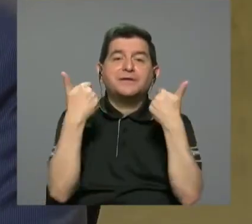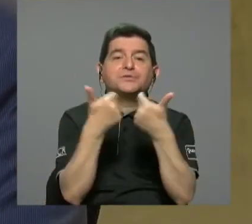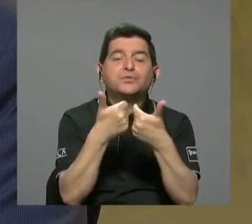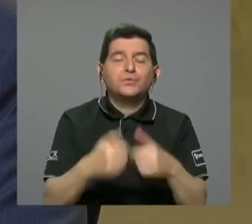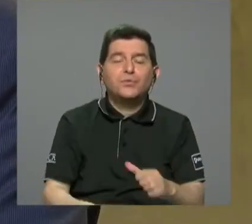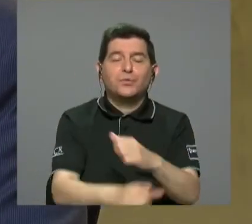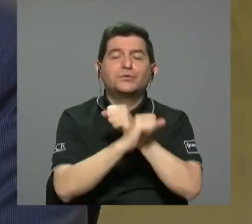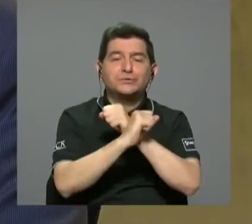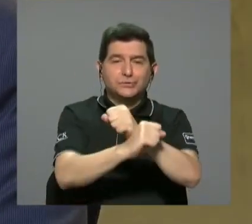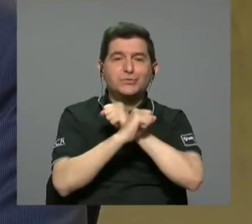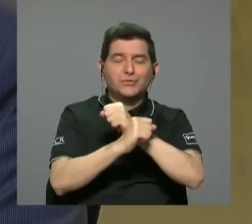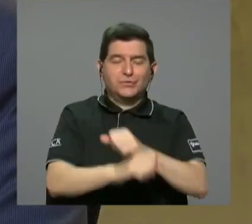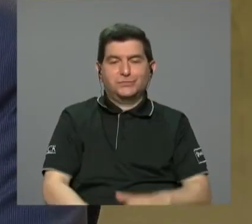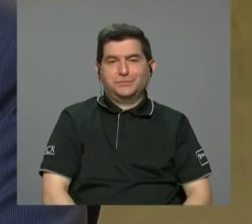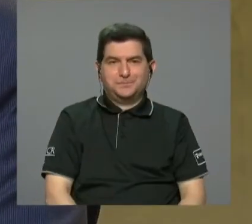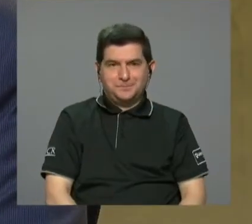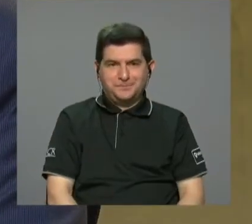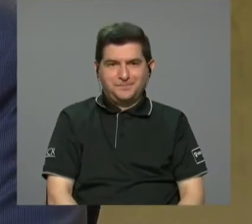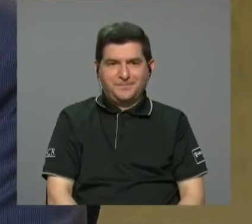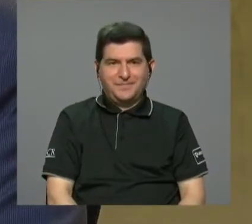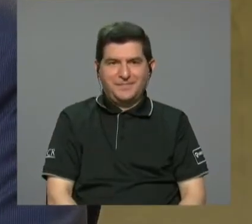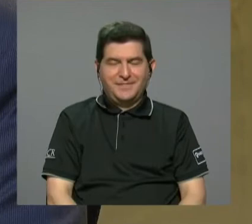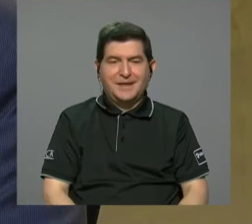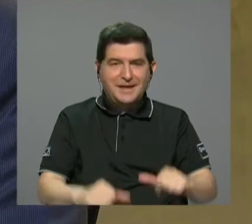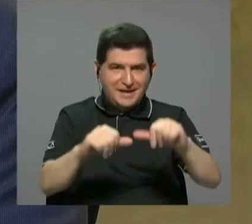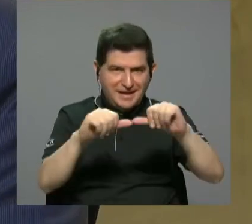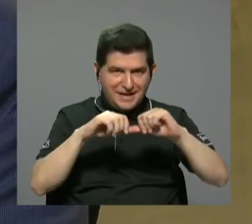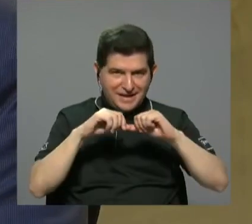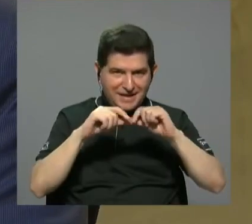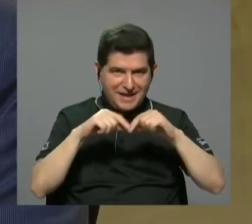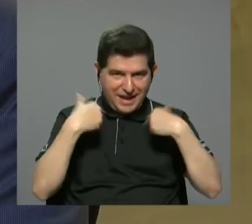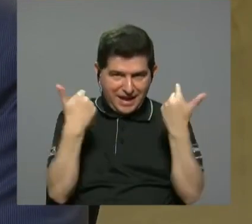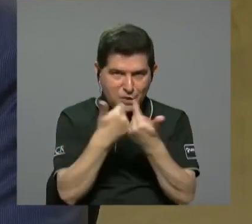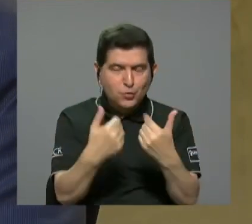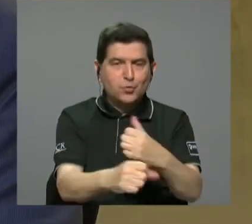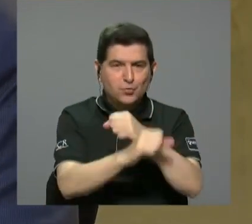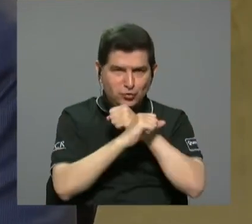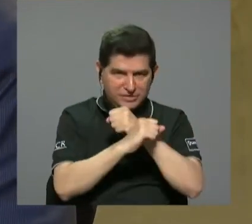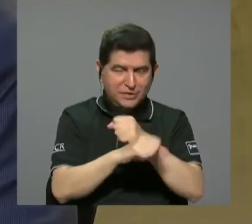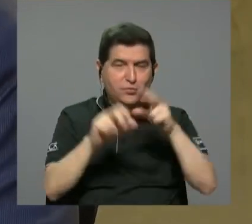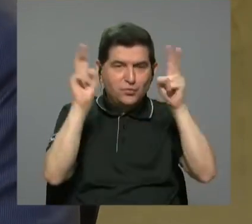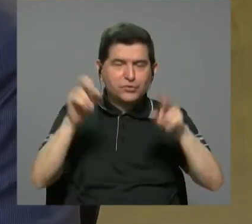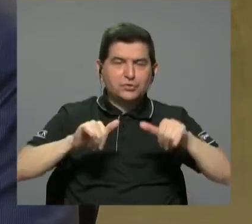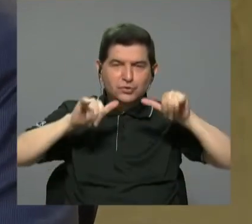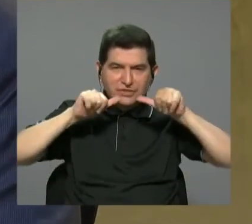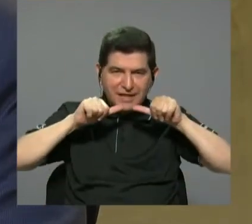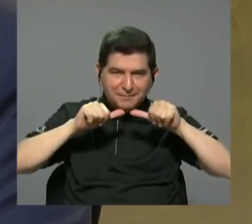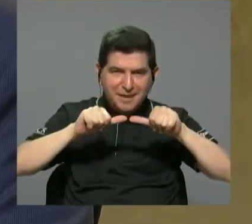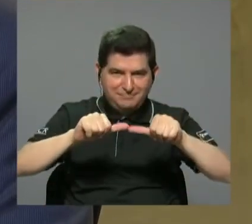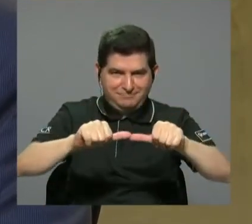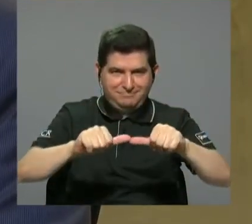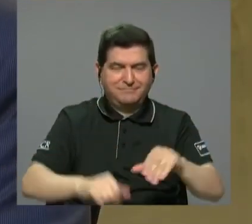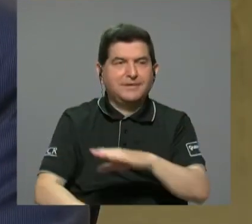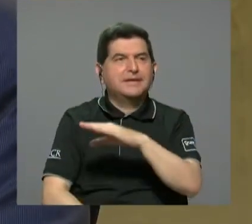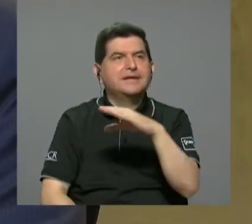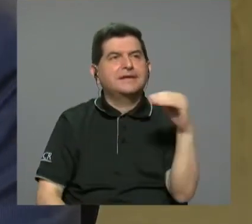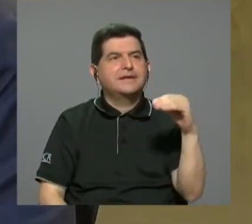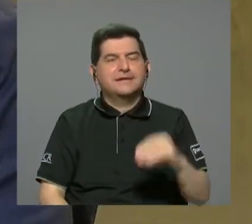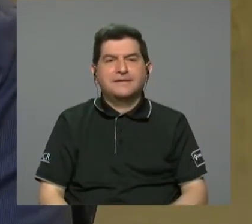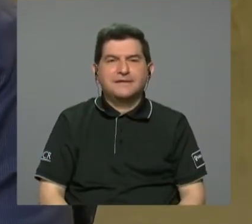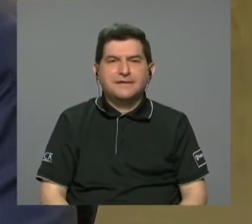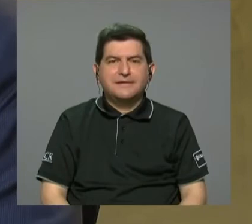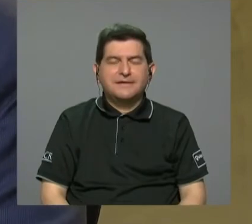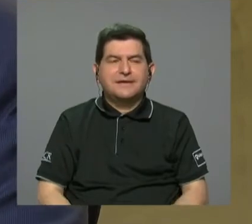de seguros? Bueno, el sector con este tema de la sostenibilidad